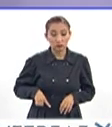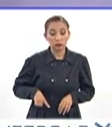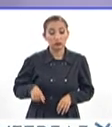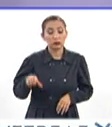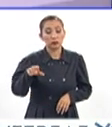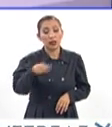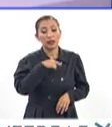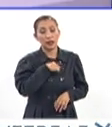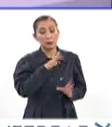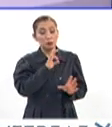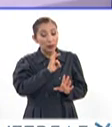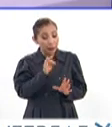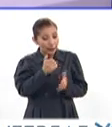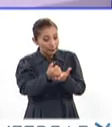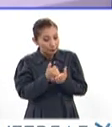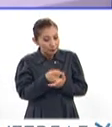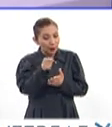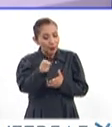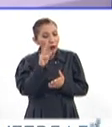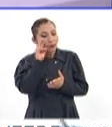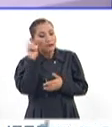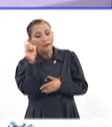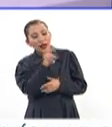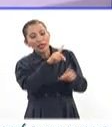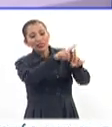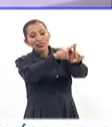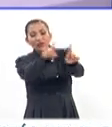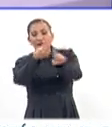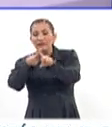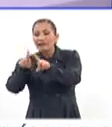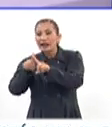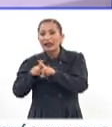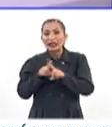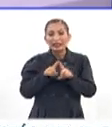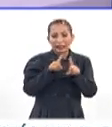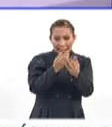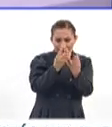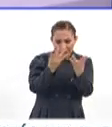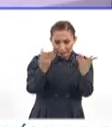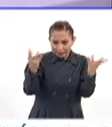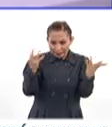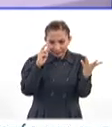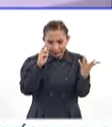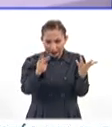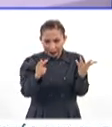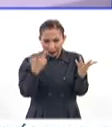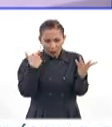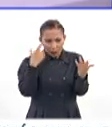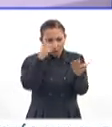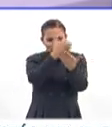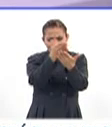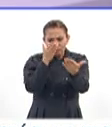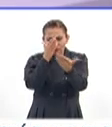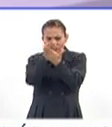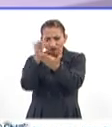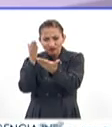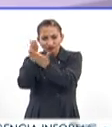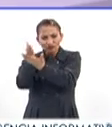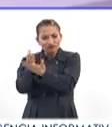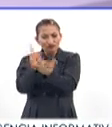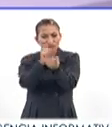que haga posible el mirar la diversidad y enfrentarnos a ella, relacionarnos con ella de una